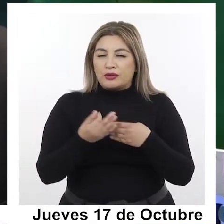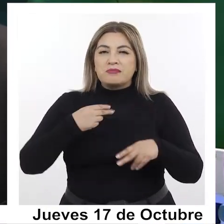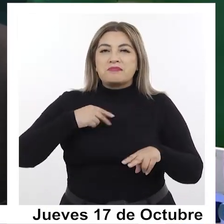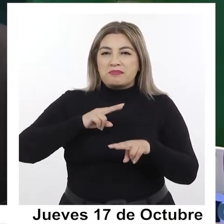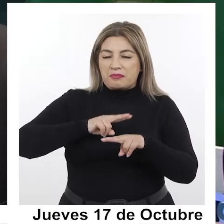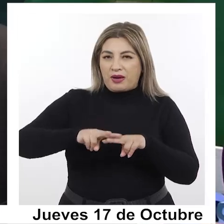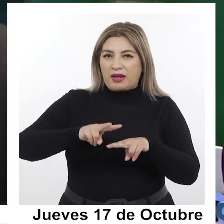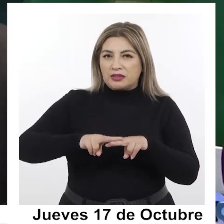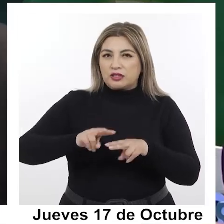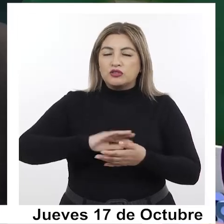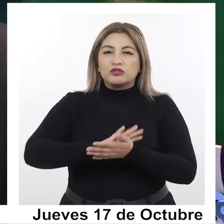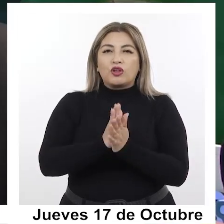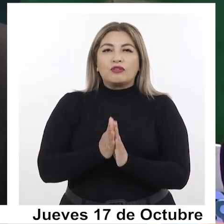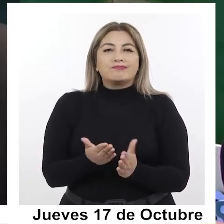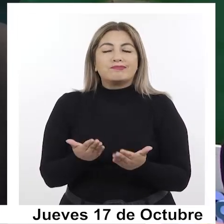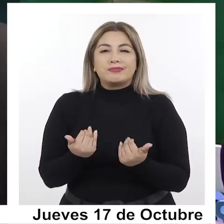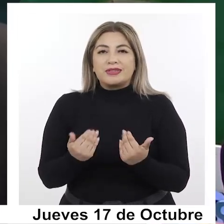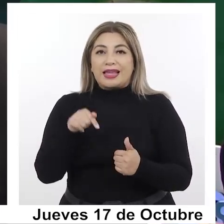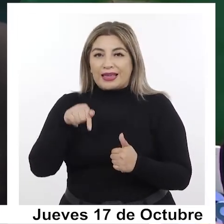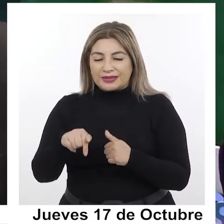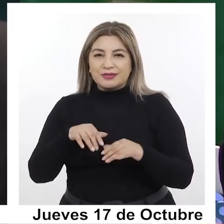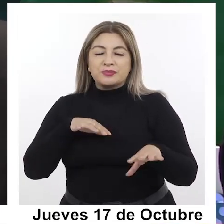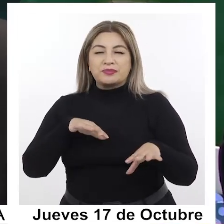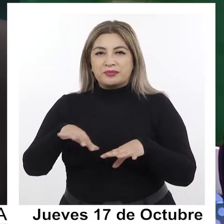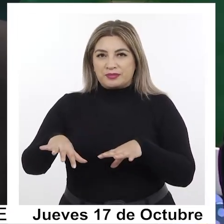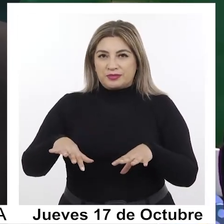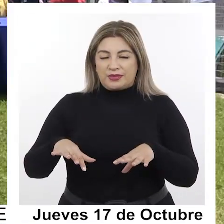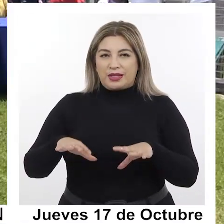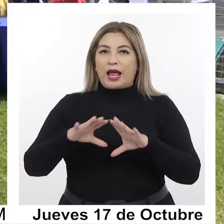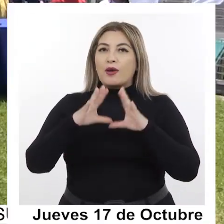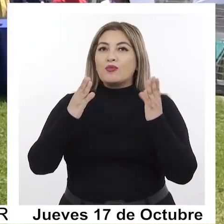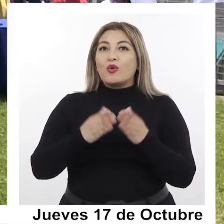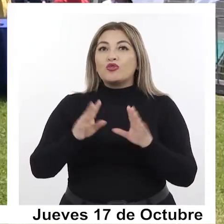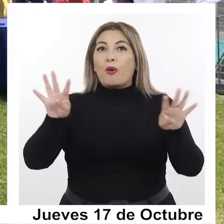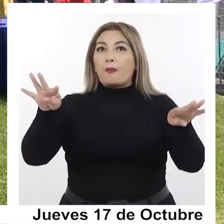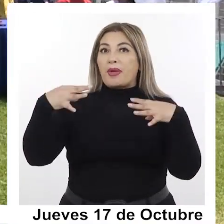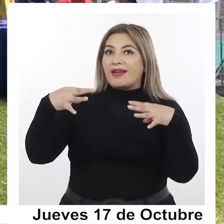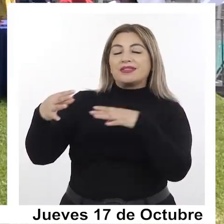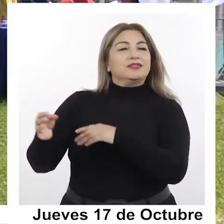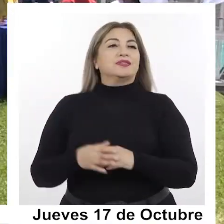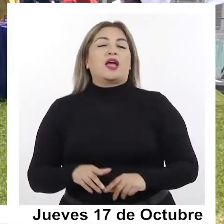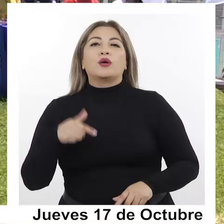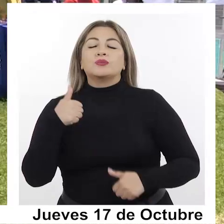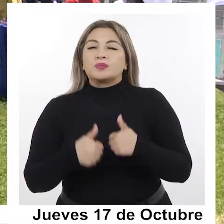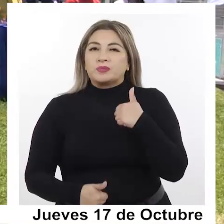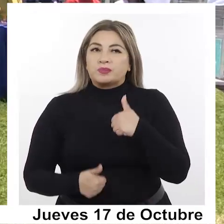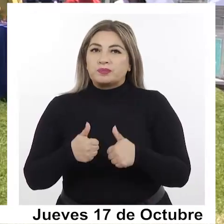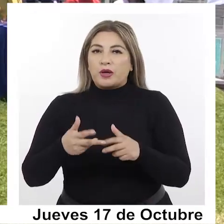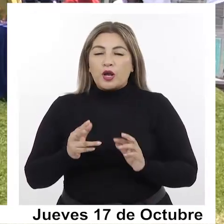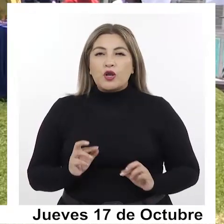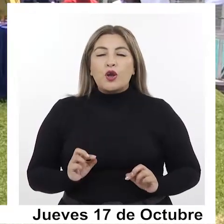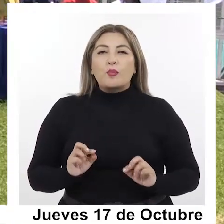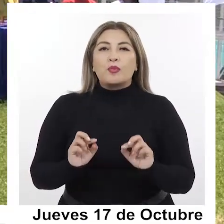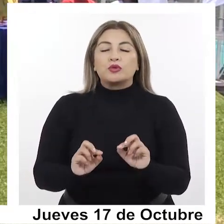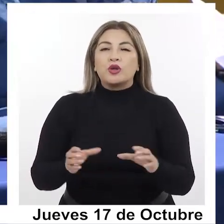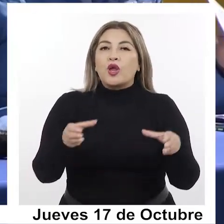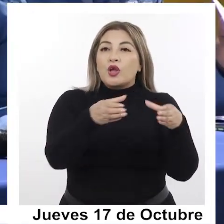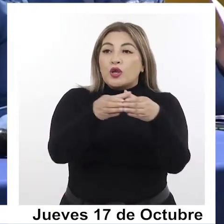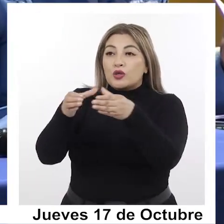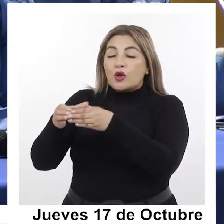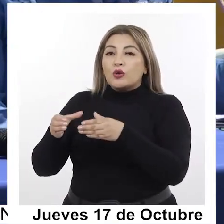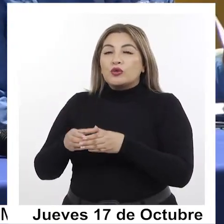realizar todo lo que sea necesario para que este evento salga al mundo. Un campeonato que da la posibilidad a los equipos